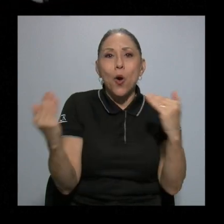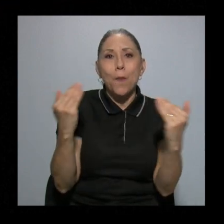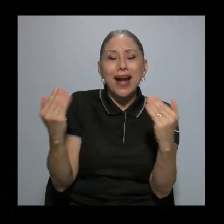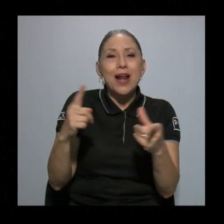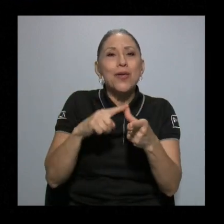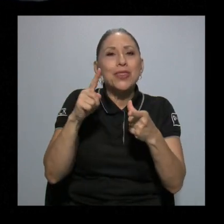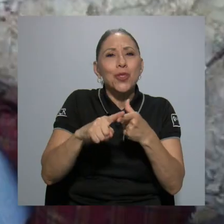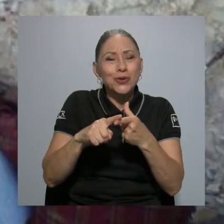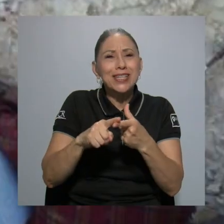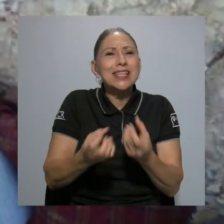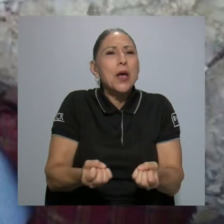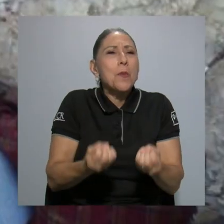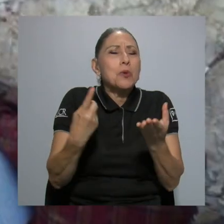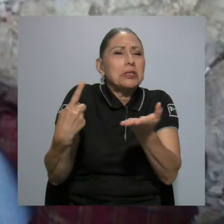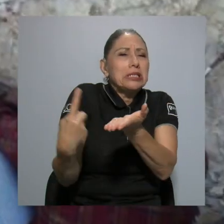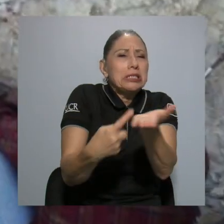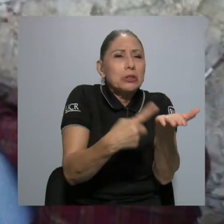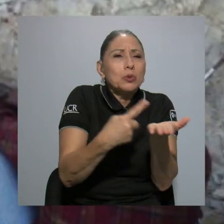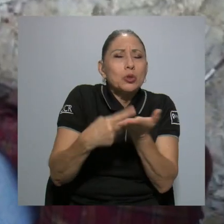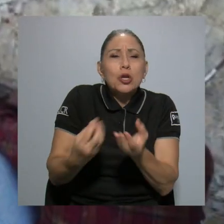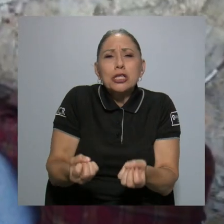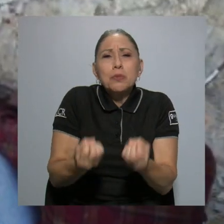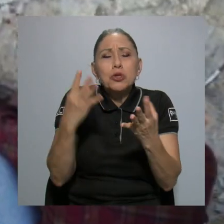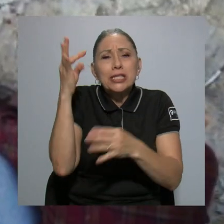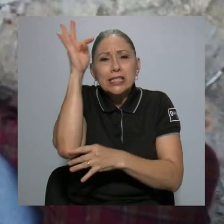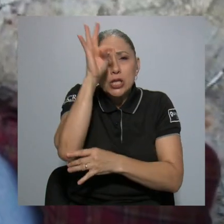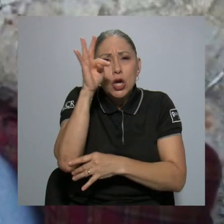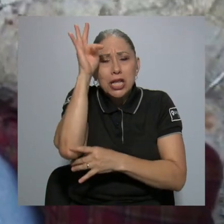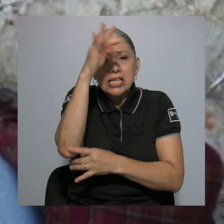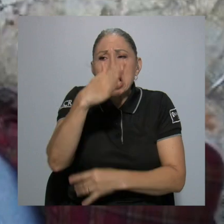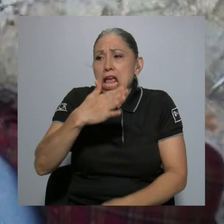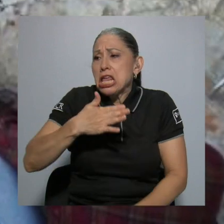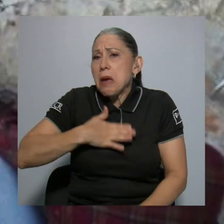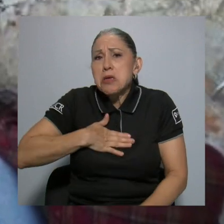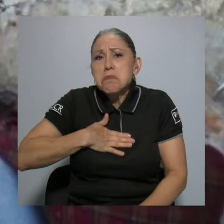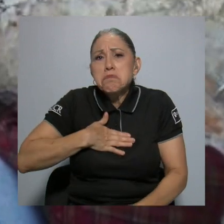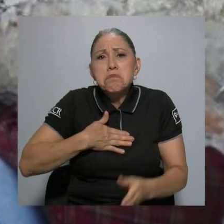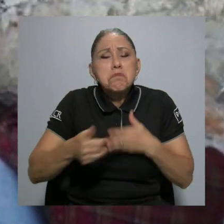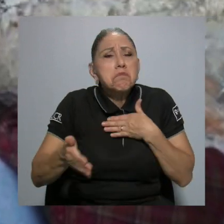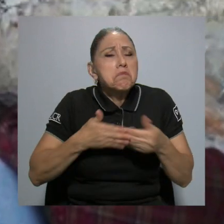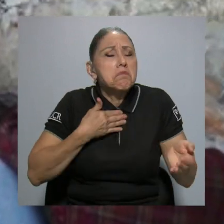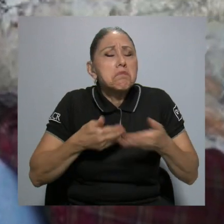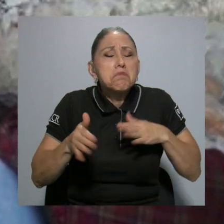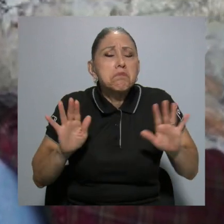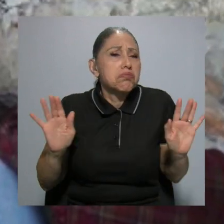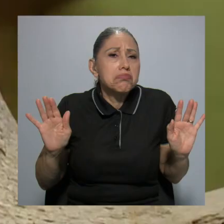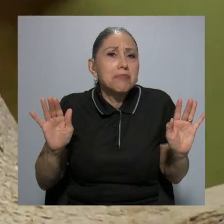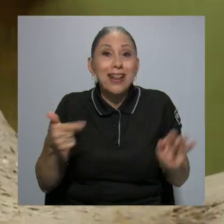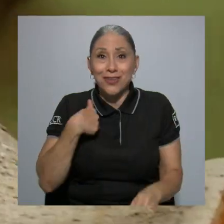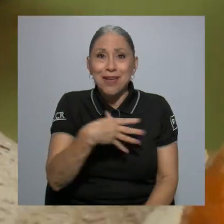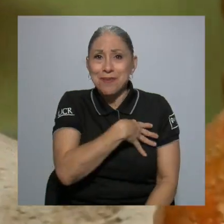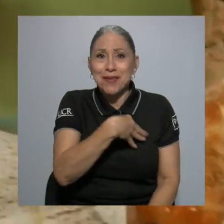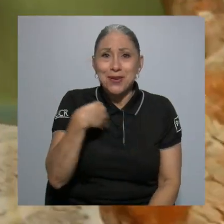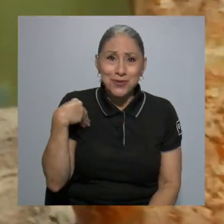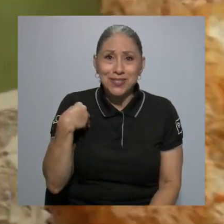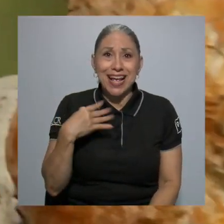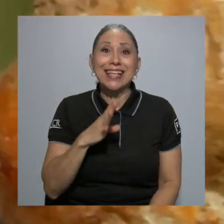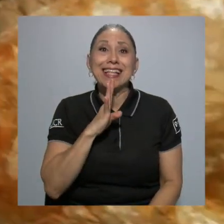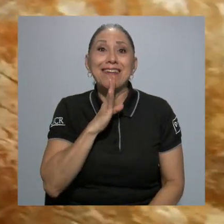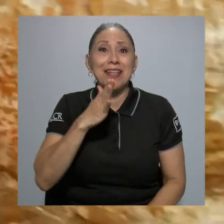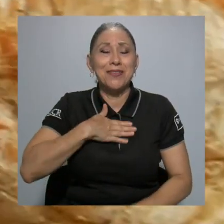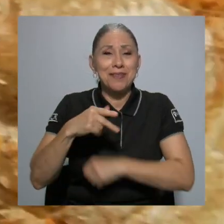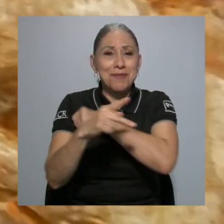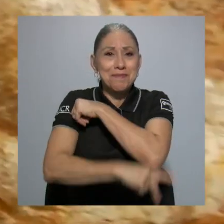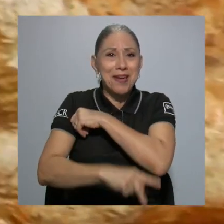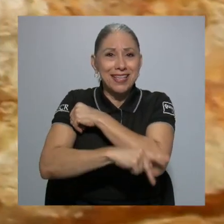de discusiones, de teorías, que a mí poco me importan. Lo que me gusta es que estén hablando de mi país, ya